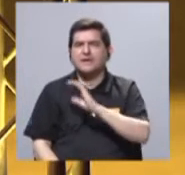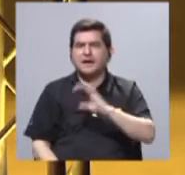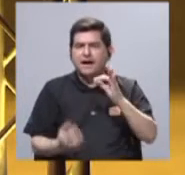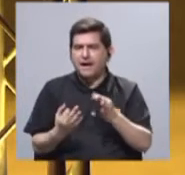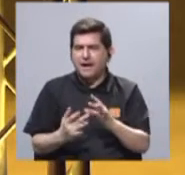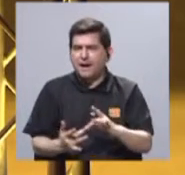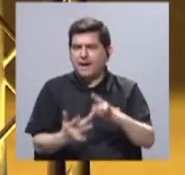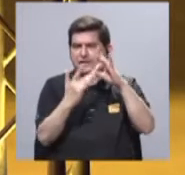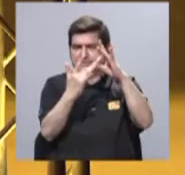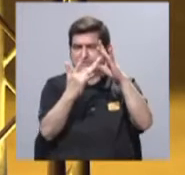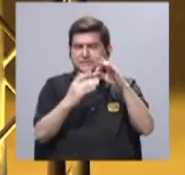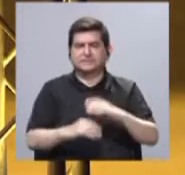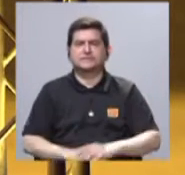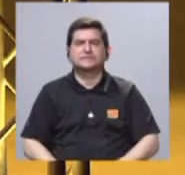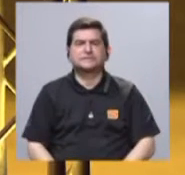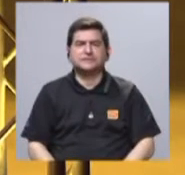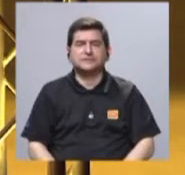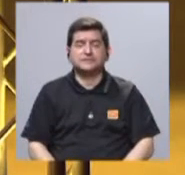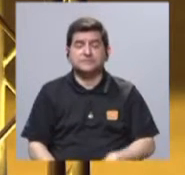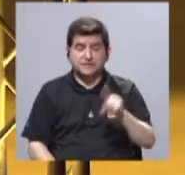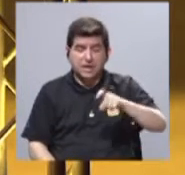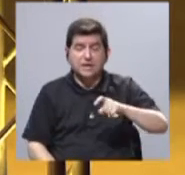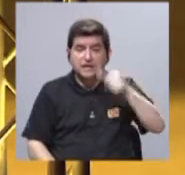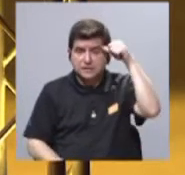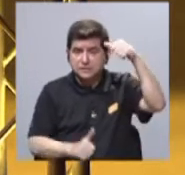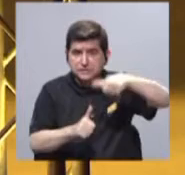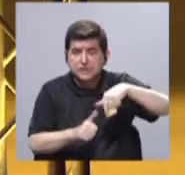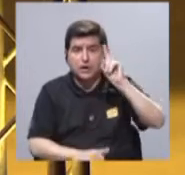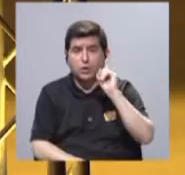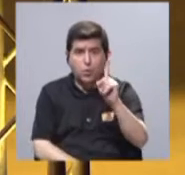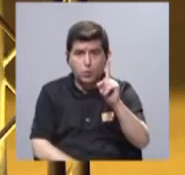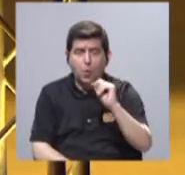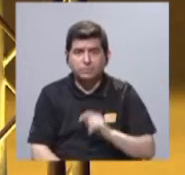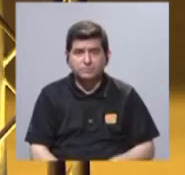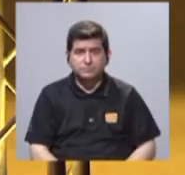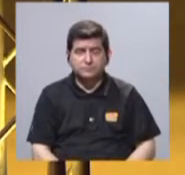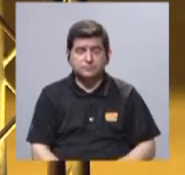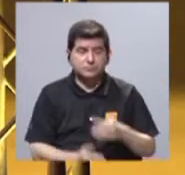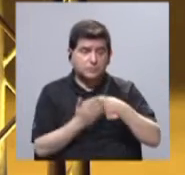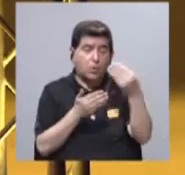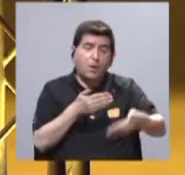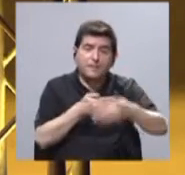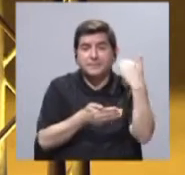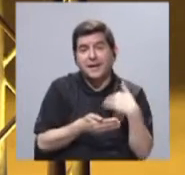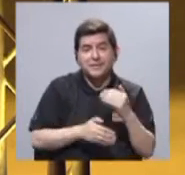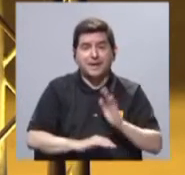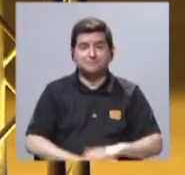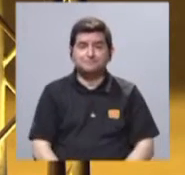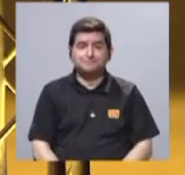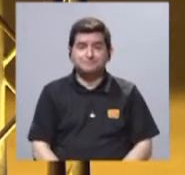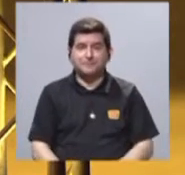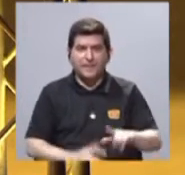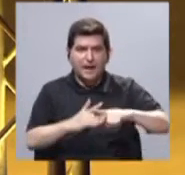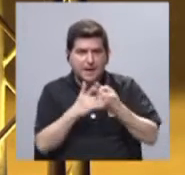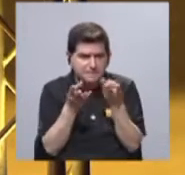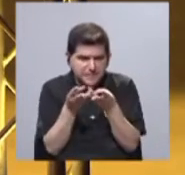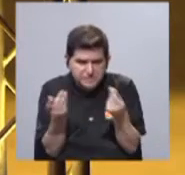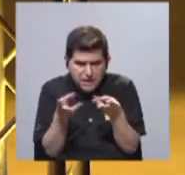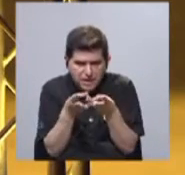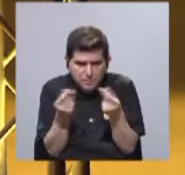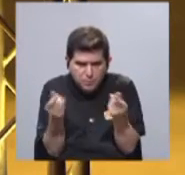que ha acelerado el proceso además de estos 10 años y tal son algunos aspectos muy importantes